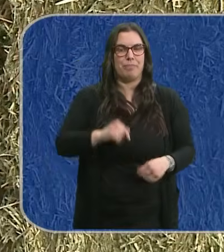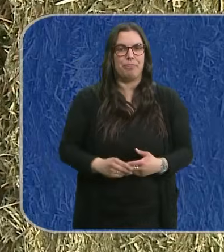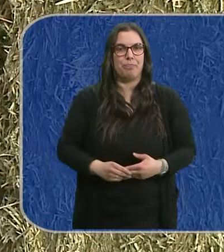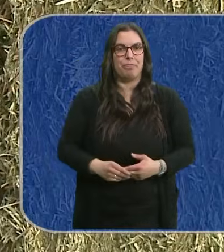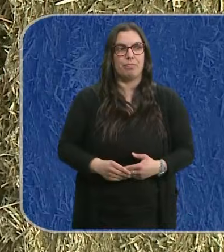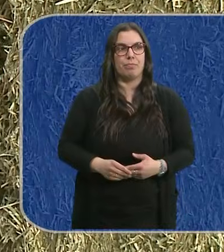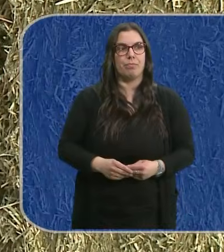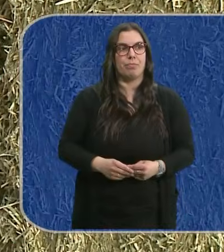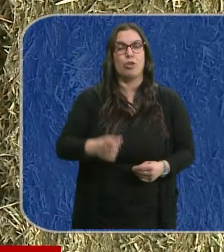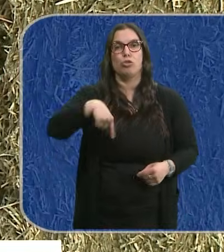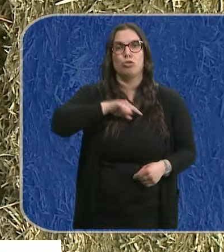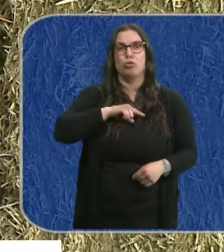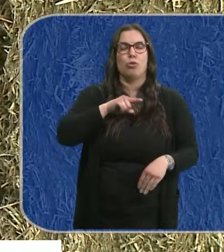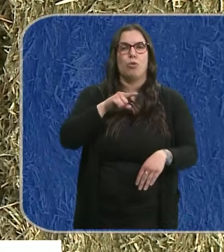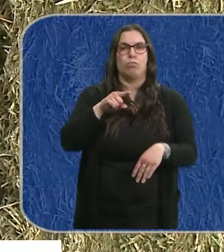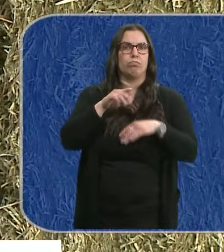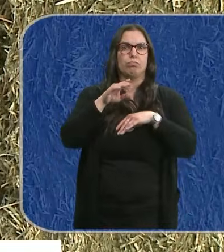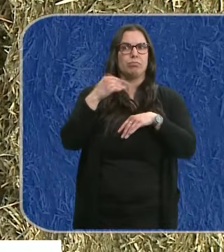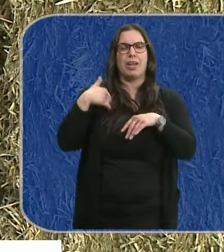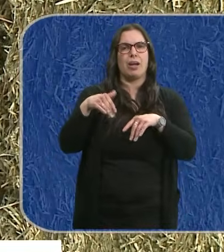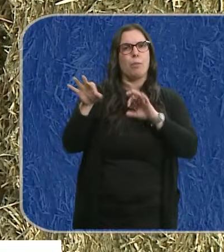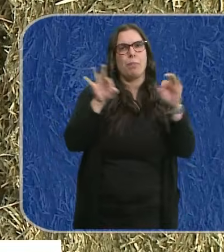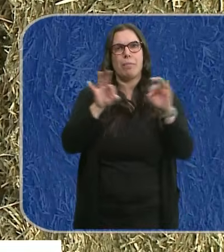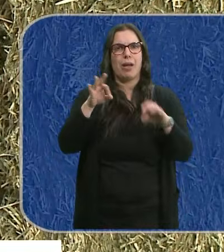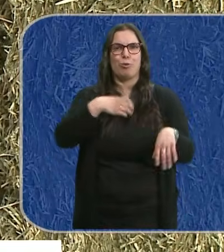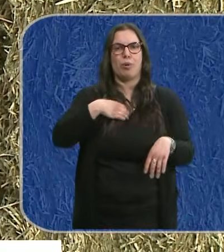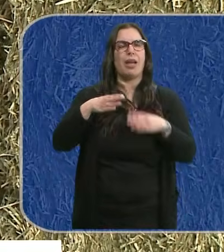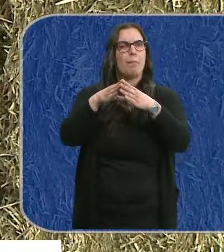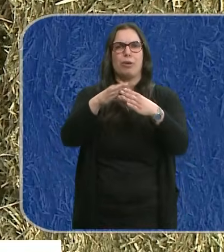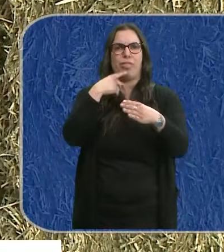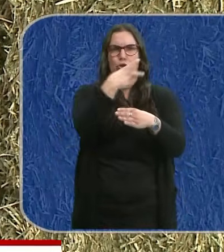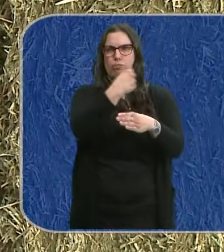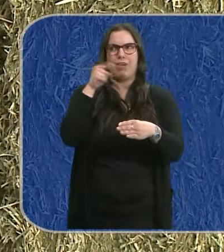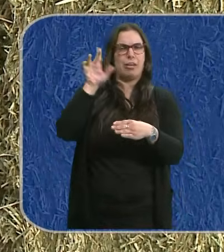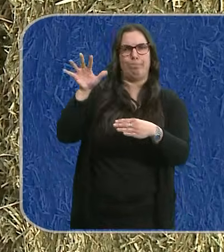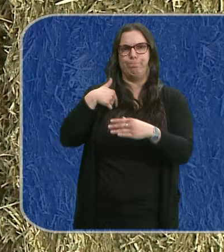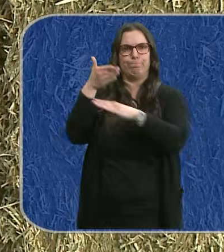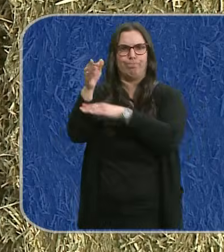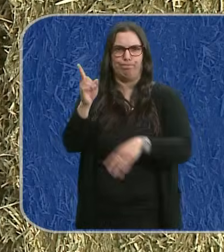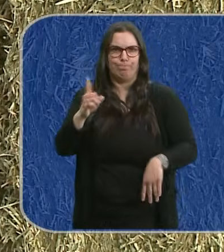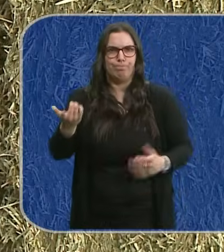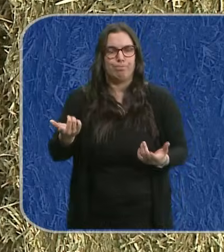podemos hacer booking para estos destinos, o sea, las navieras no te recogen contenedores, no te dan opción de poder